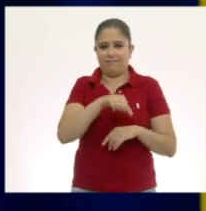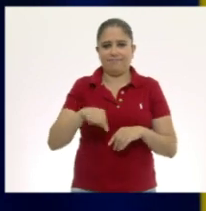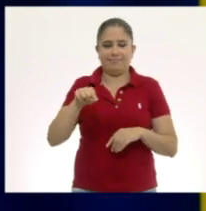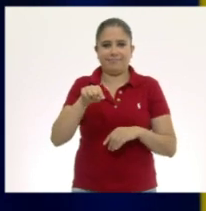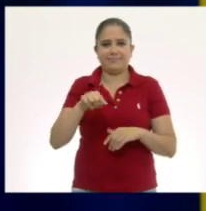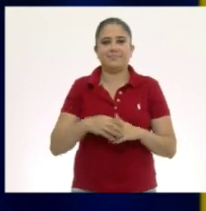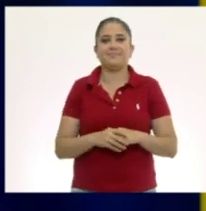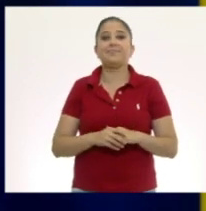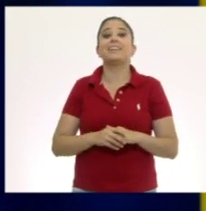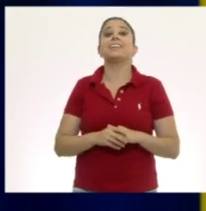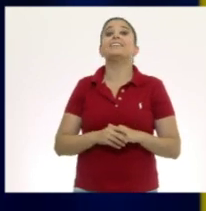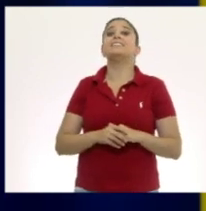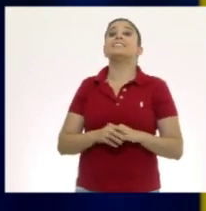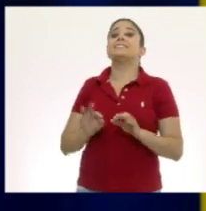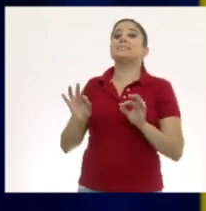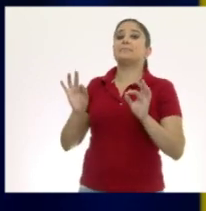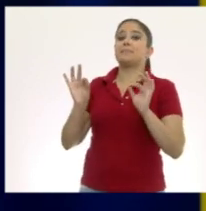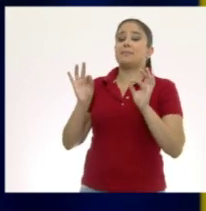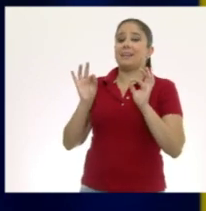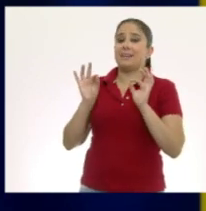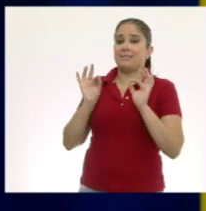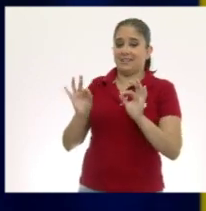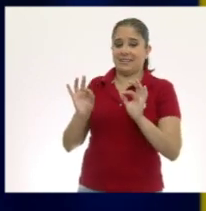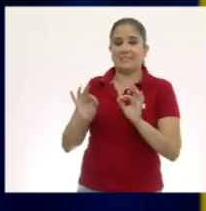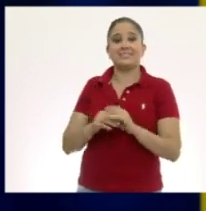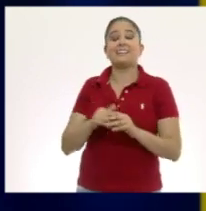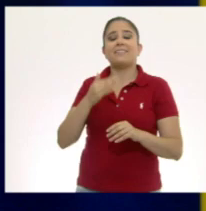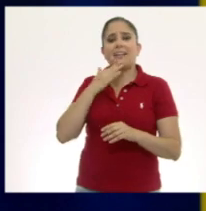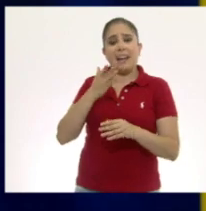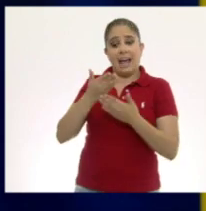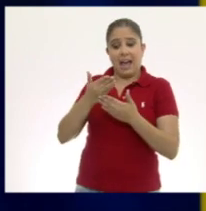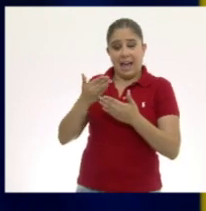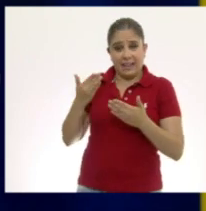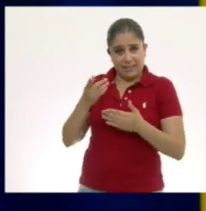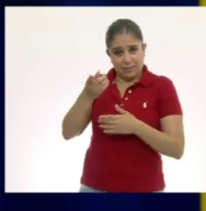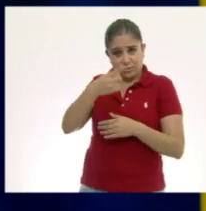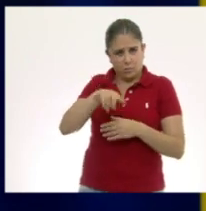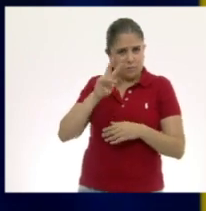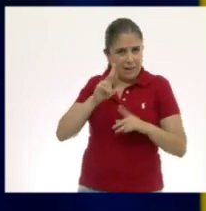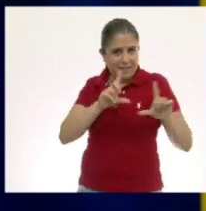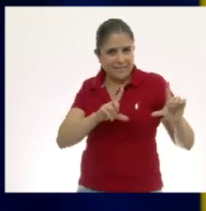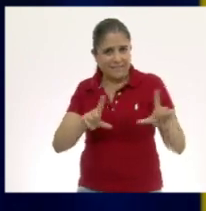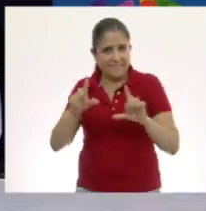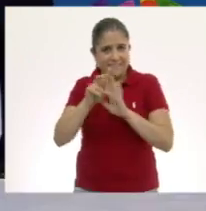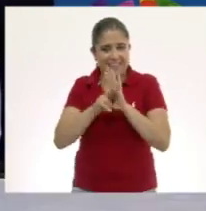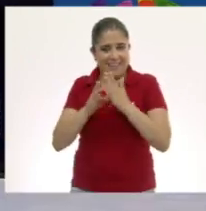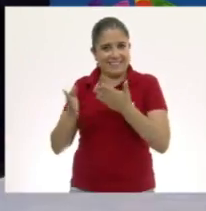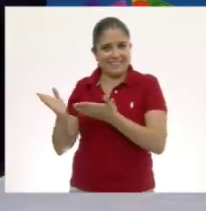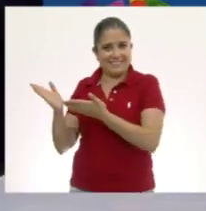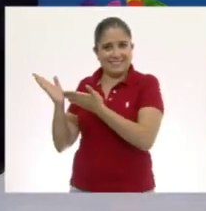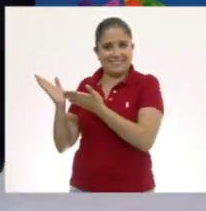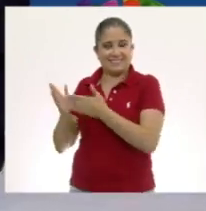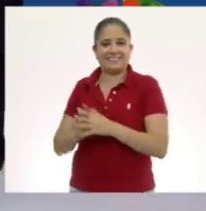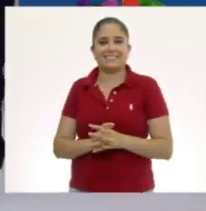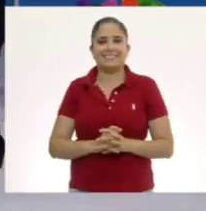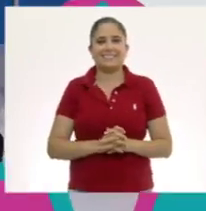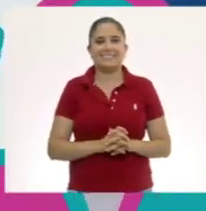analizar. Perfecto. Pero, ¿qué te parece si antes de entrar en materia, vemos un video? Vamos allá. Vamos al